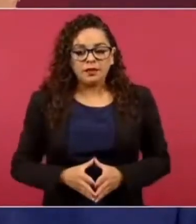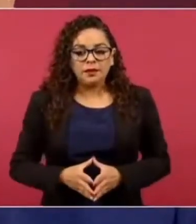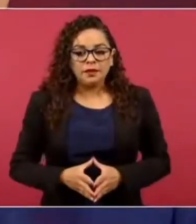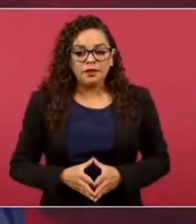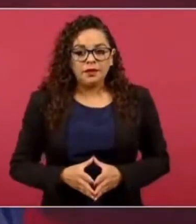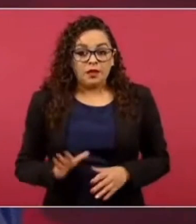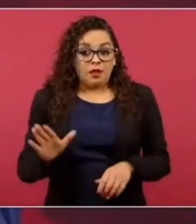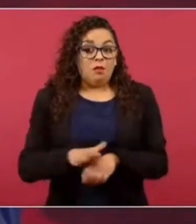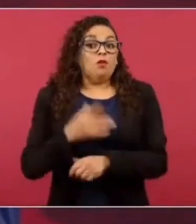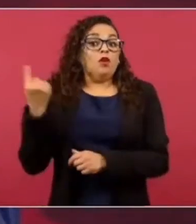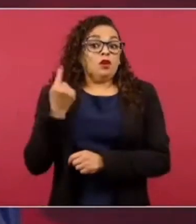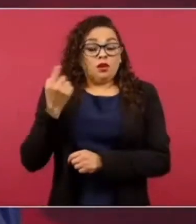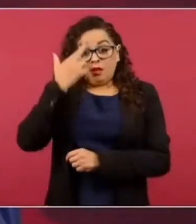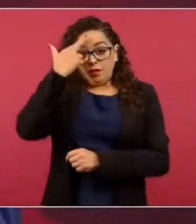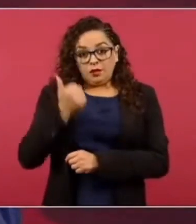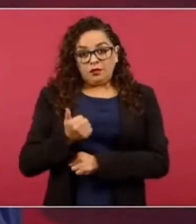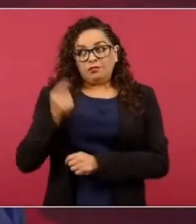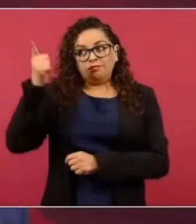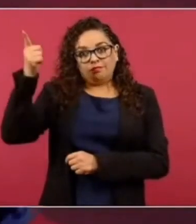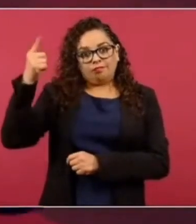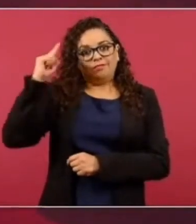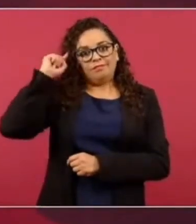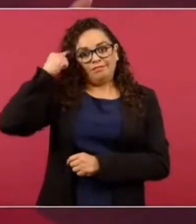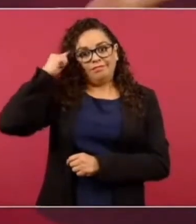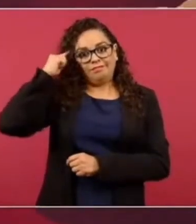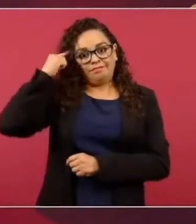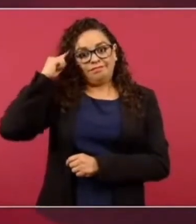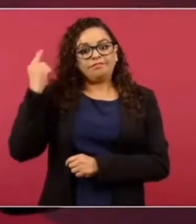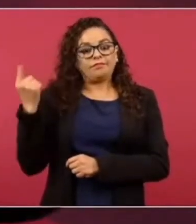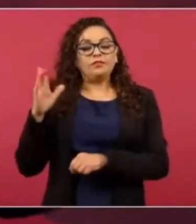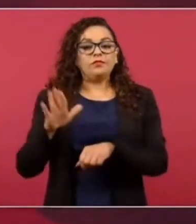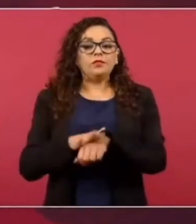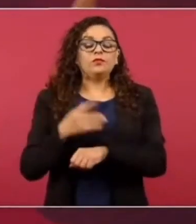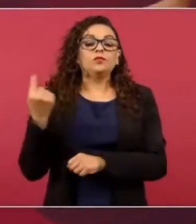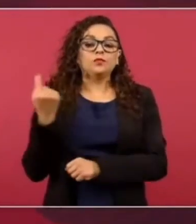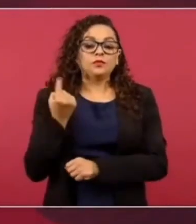les gustó, porque ellos se habían hecho ya